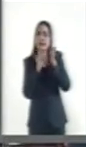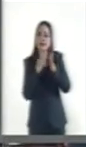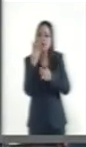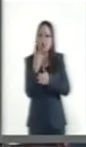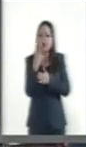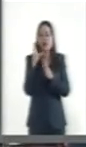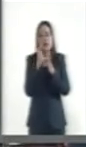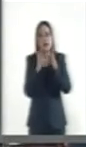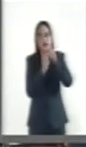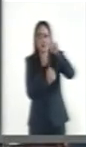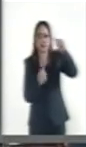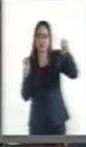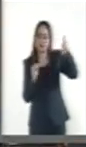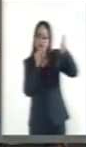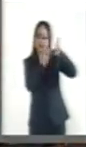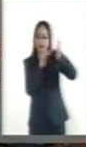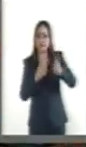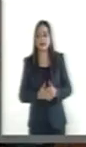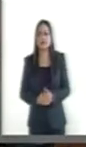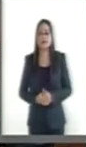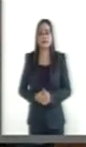cuarto constitucional.